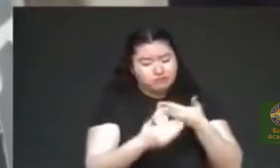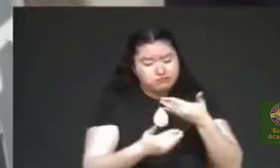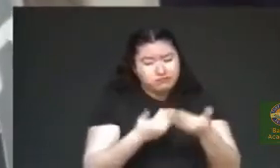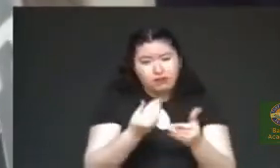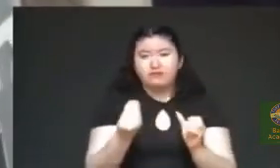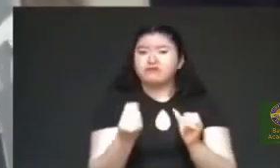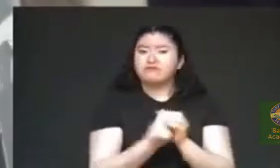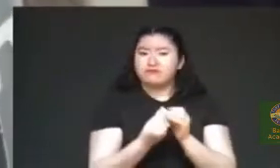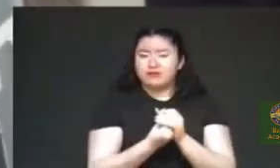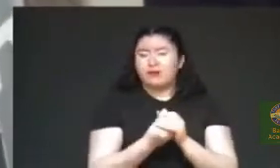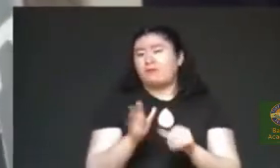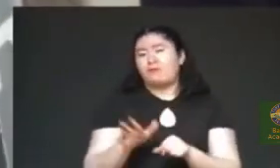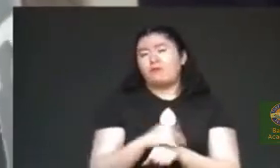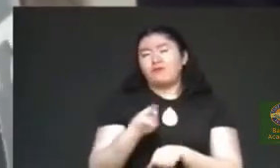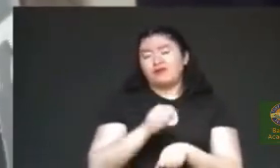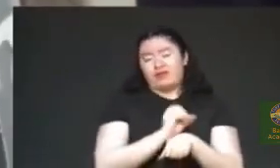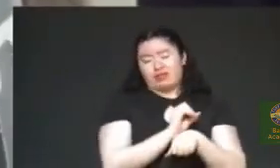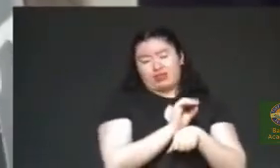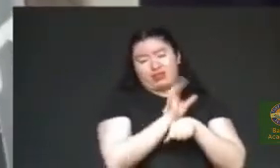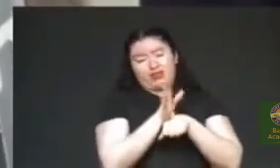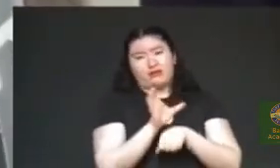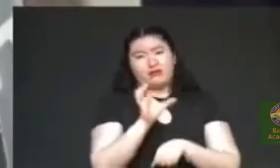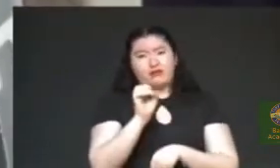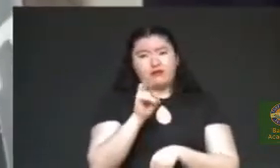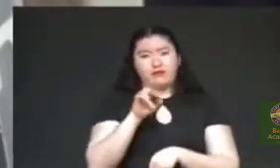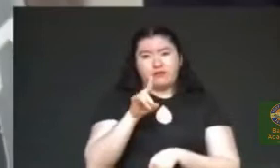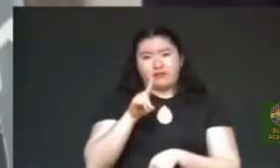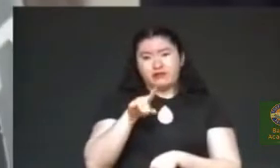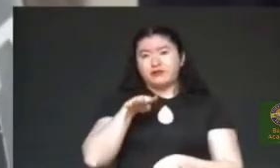a clases por el tema de COVID-19 y